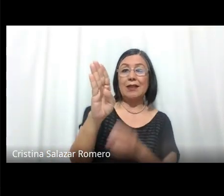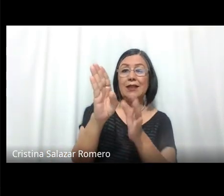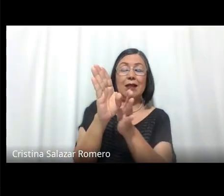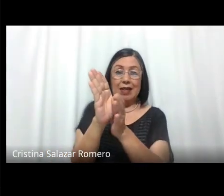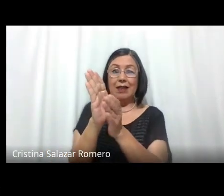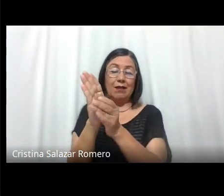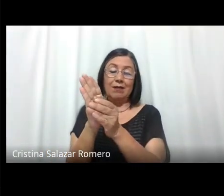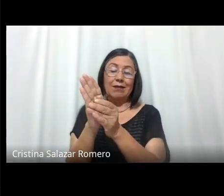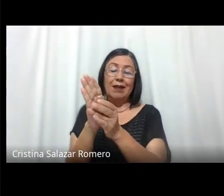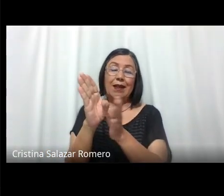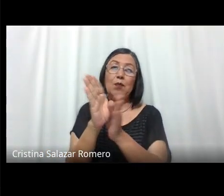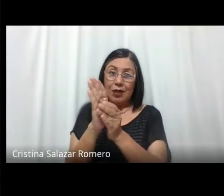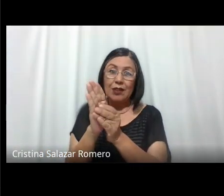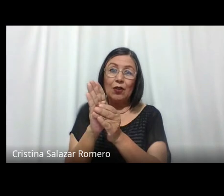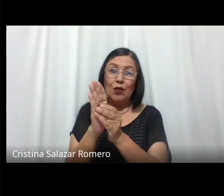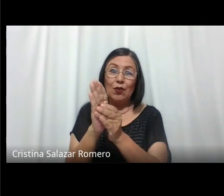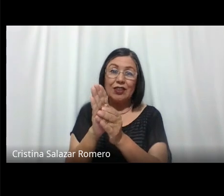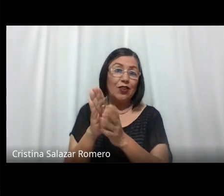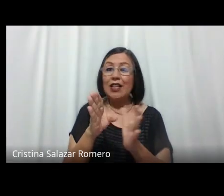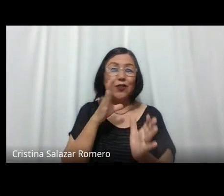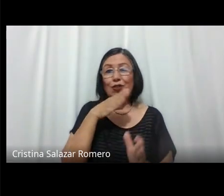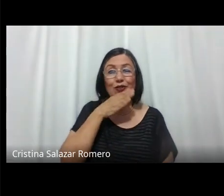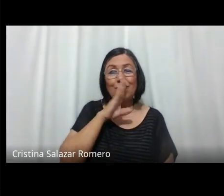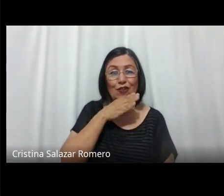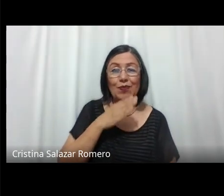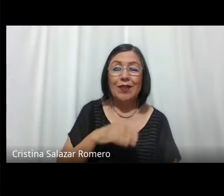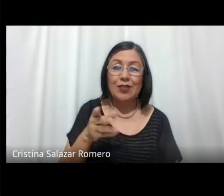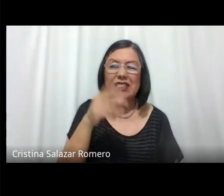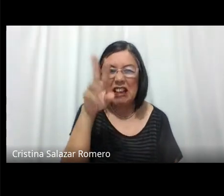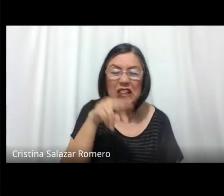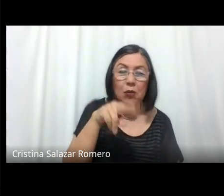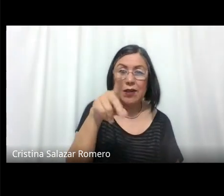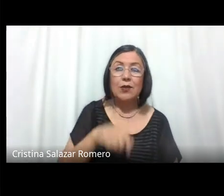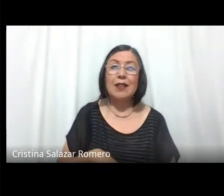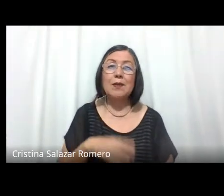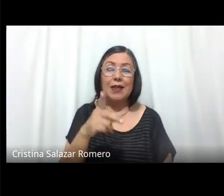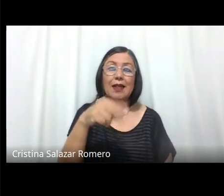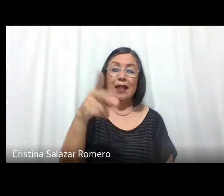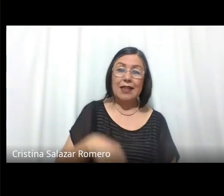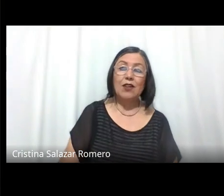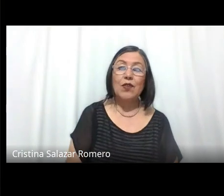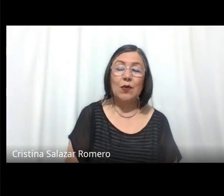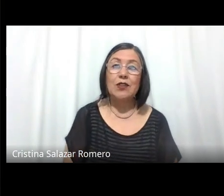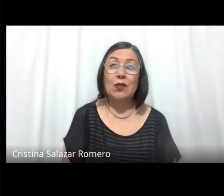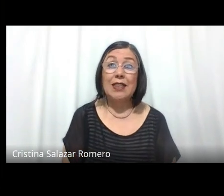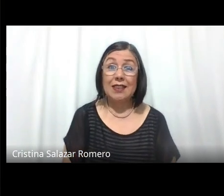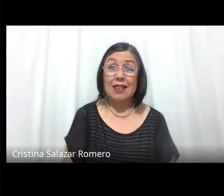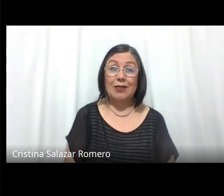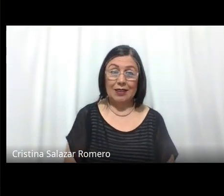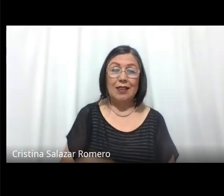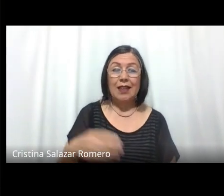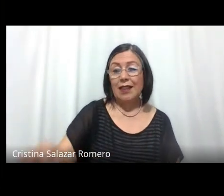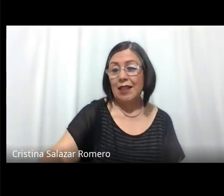que el pulgar lo flexionan y otros no. Entonces, ahí ya pueden ustedes ver qué configuración